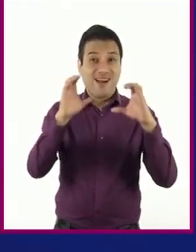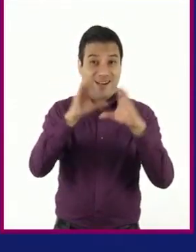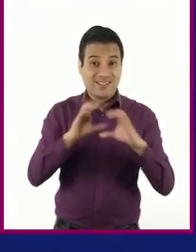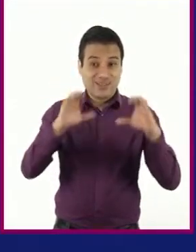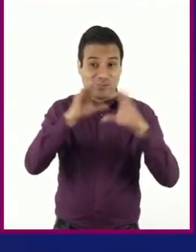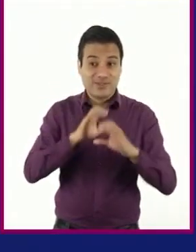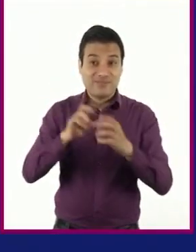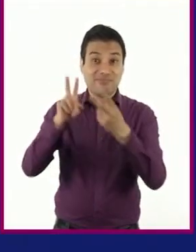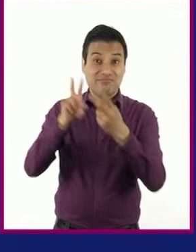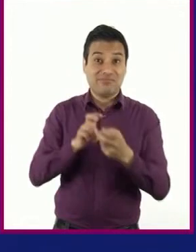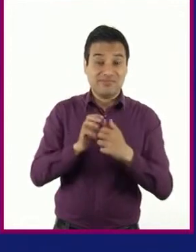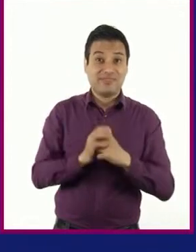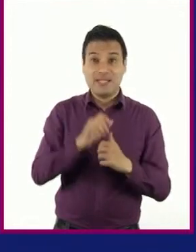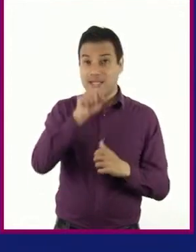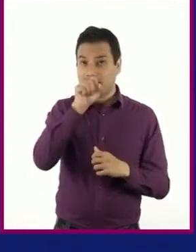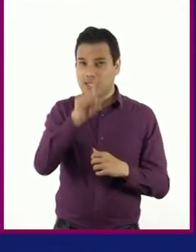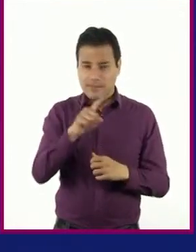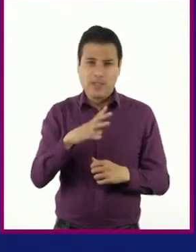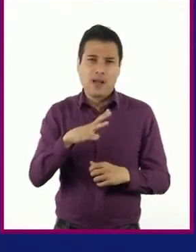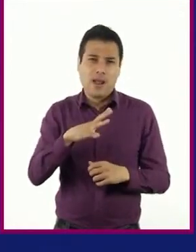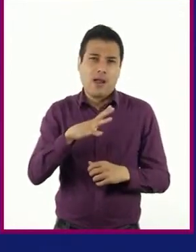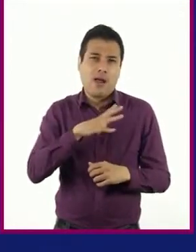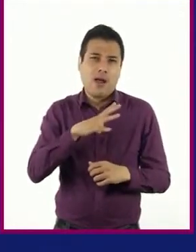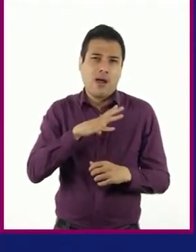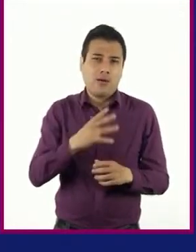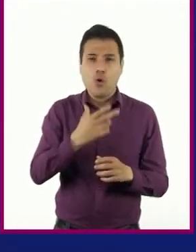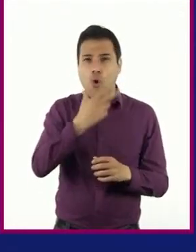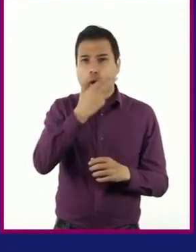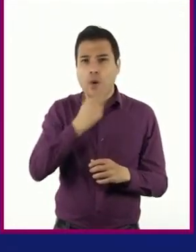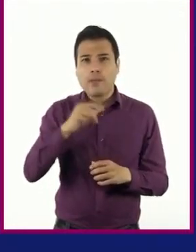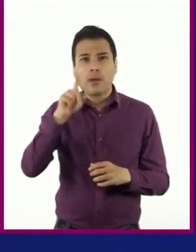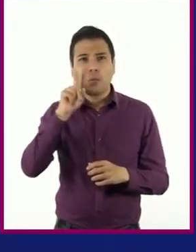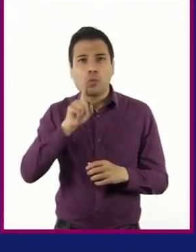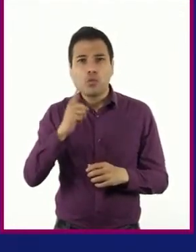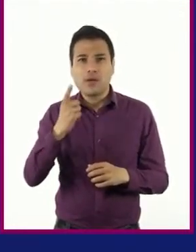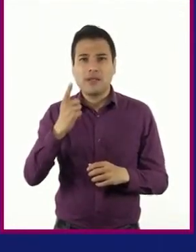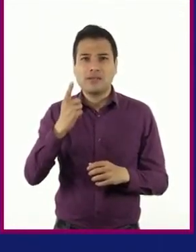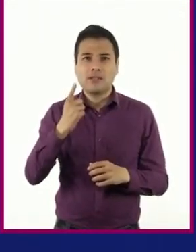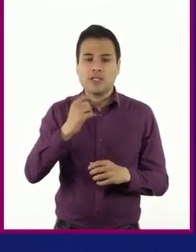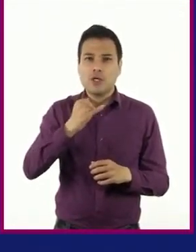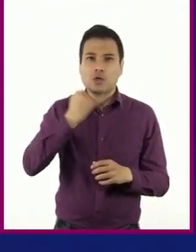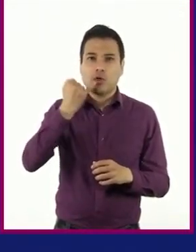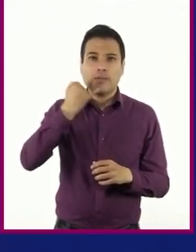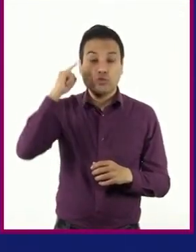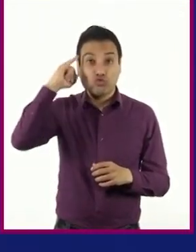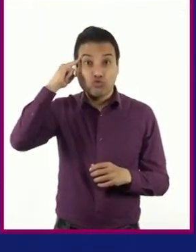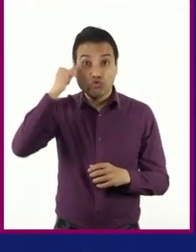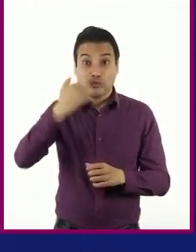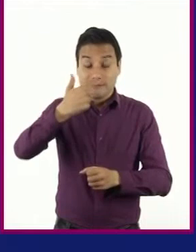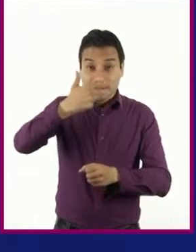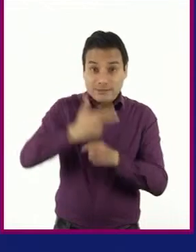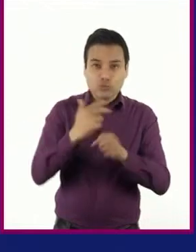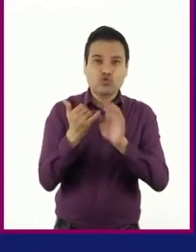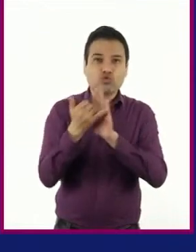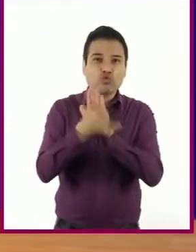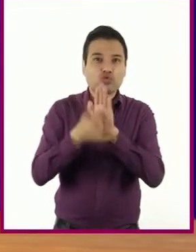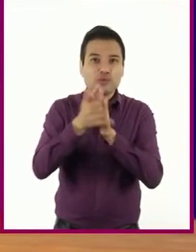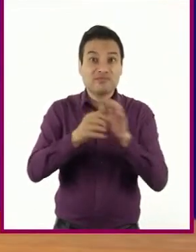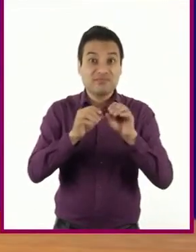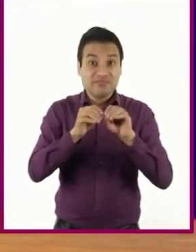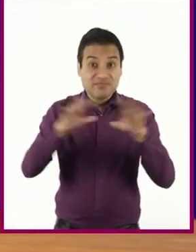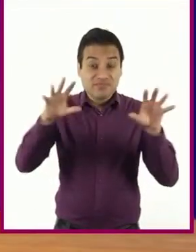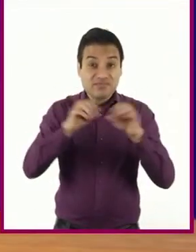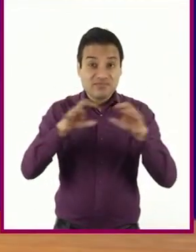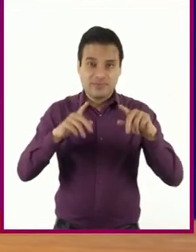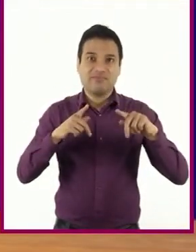canciones. También hay chicos y chicas haciendo contenido para videos en sus lenguas maternas, los cuales tienen ya bastantes